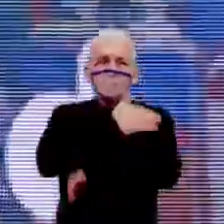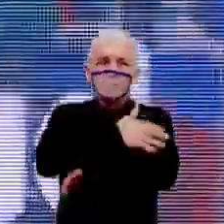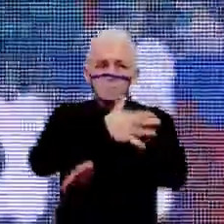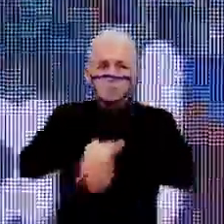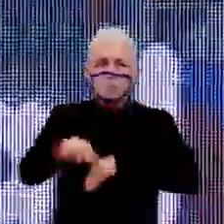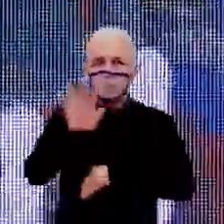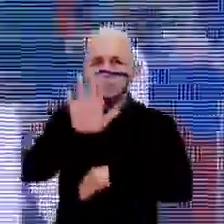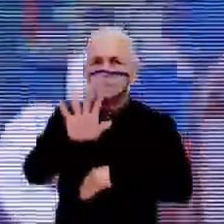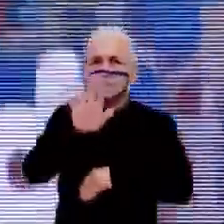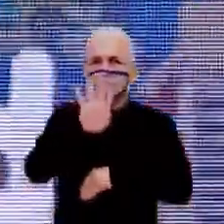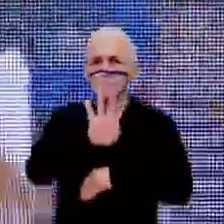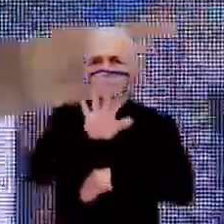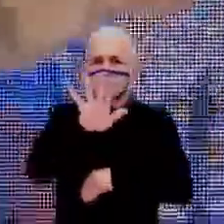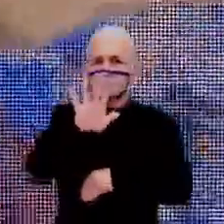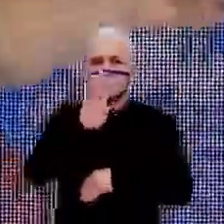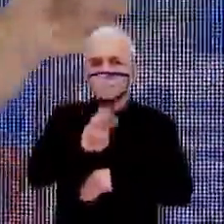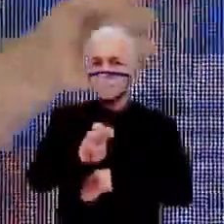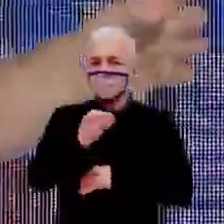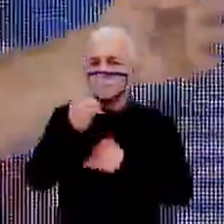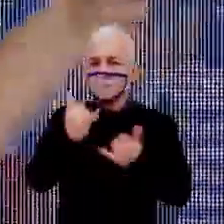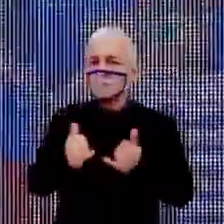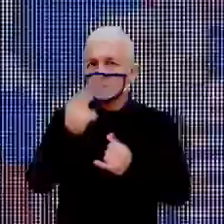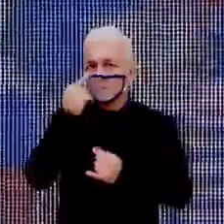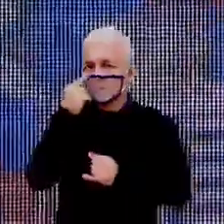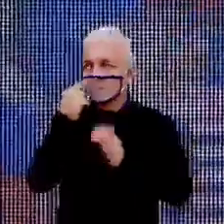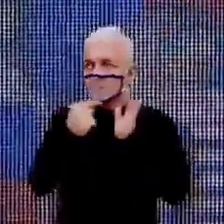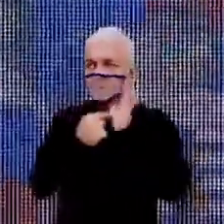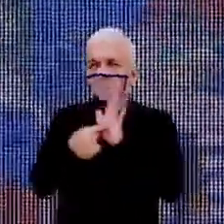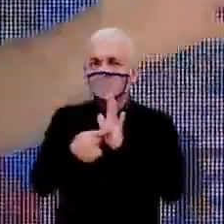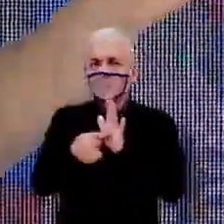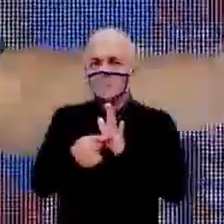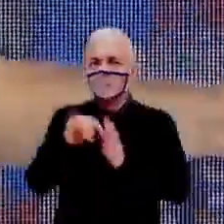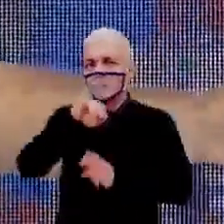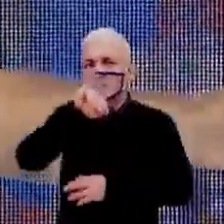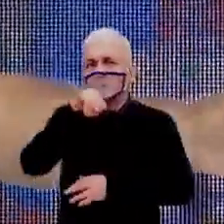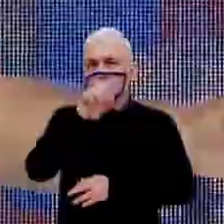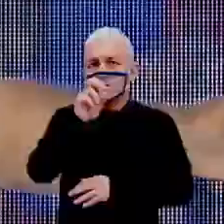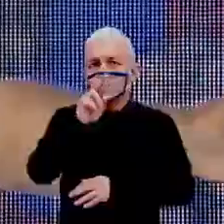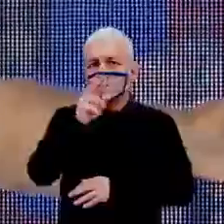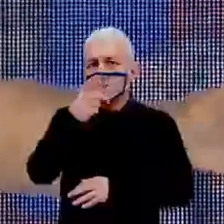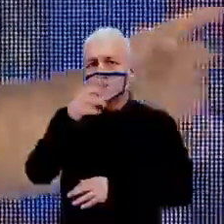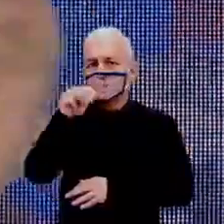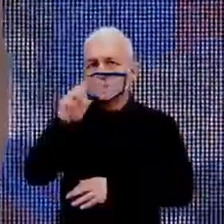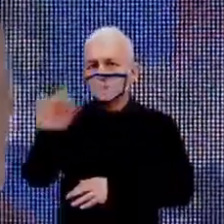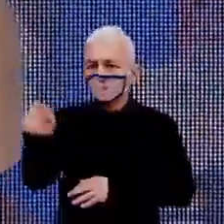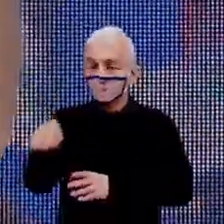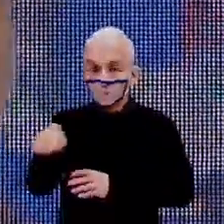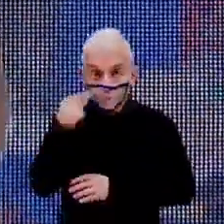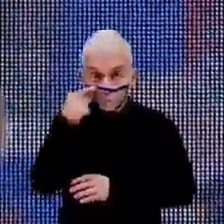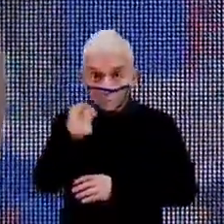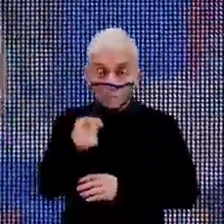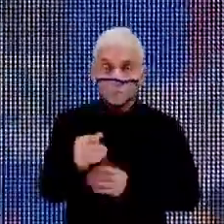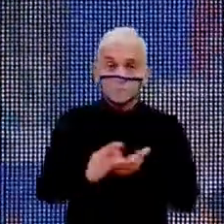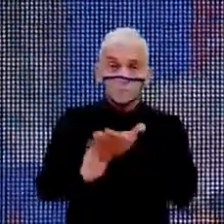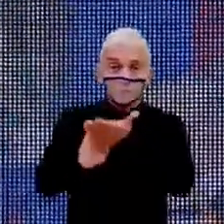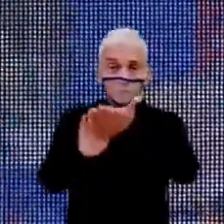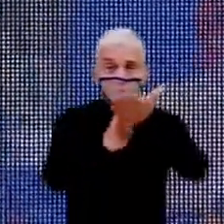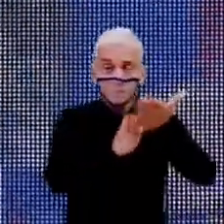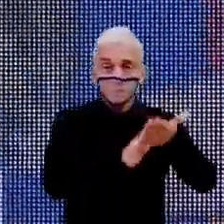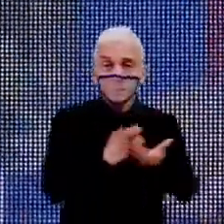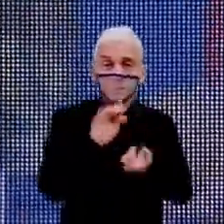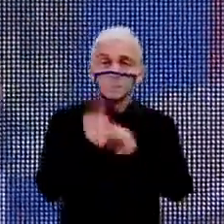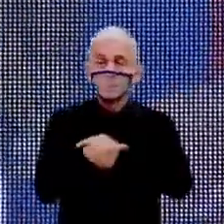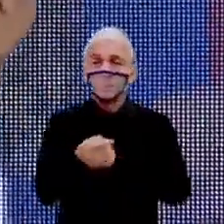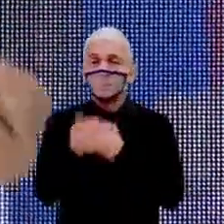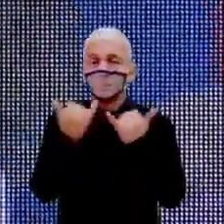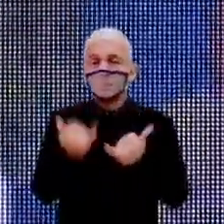la calle 58, donde esos andenes que mostraba Jorge Mario, ahí van a sufrir una transformación y van